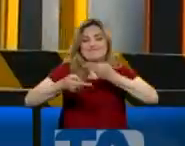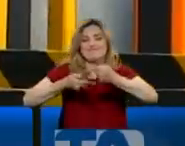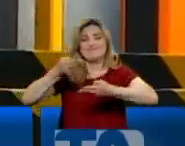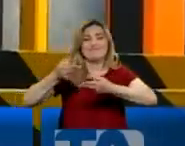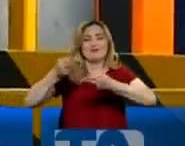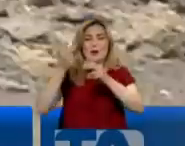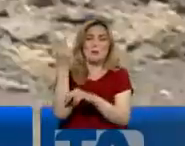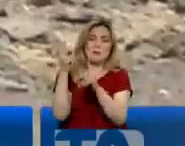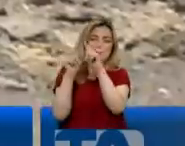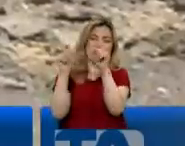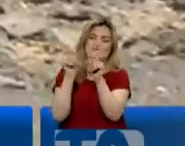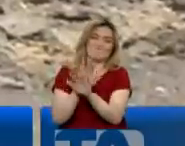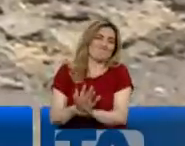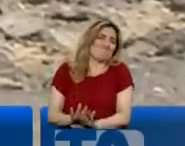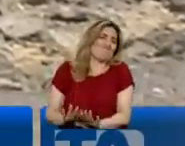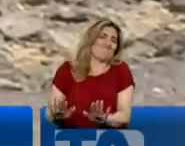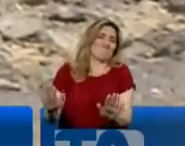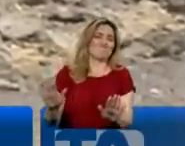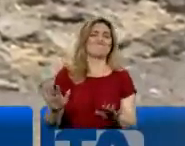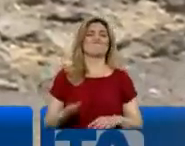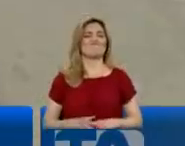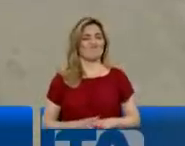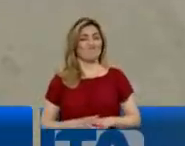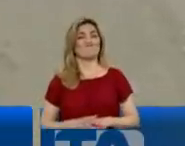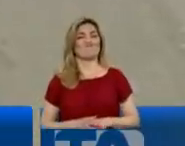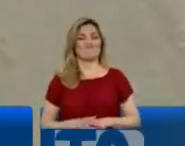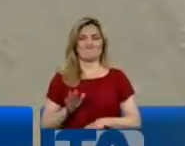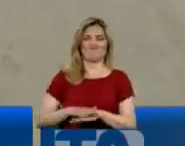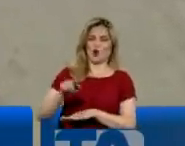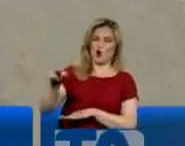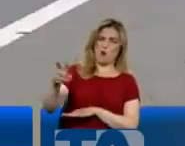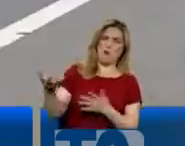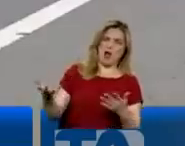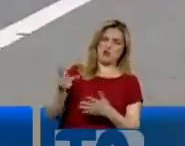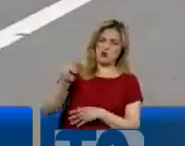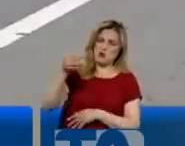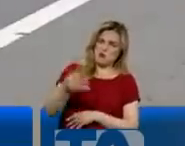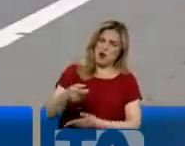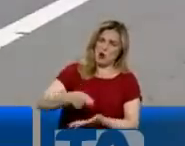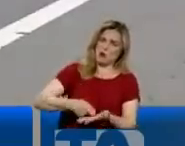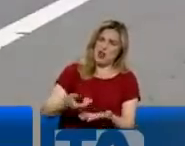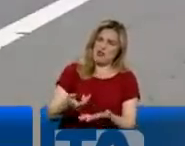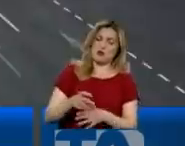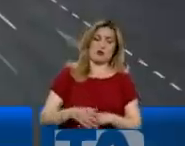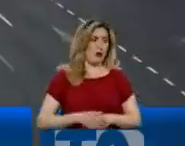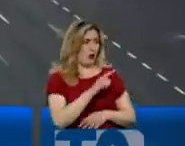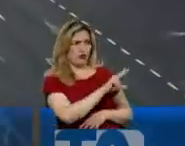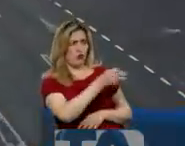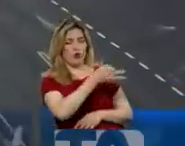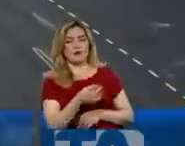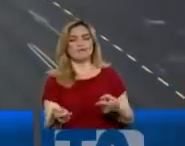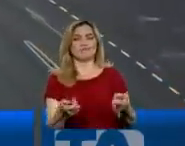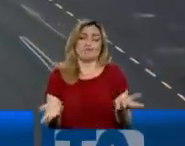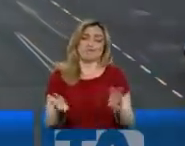con las compañías con las que se han tensado relaciones y se han cruzado acusaciones por presuntos incumplimientos de parte y parte en